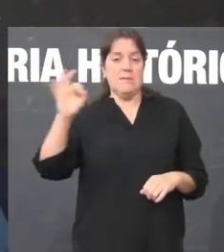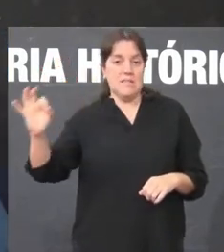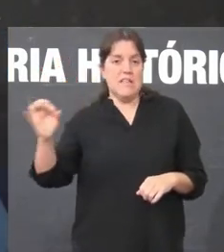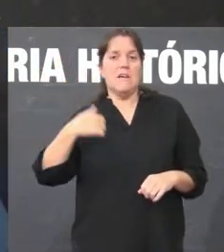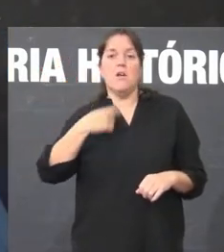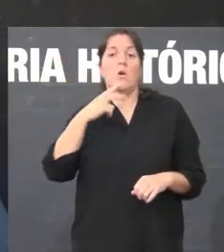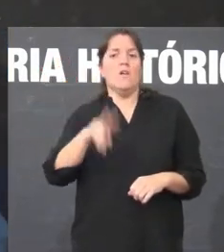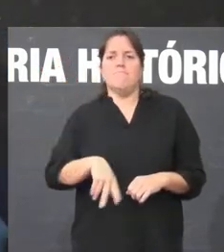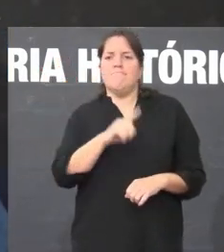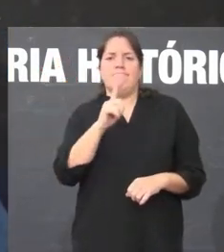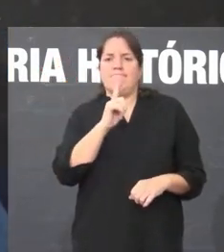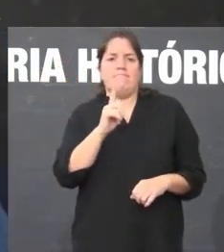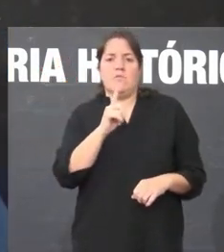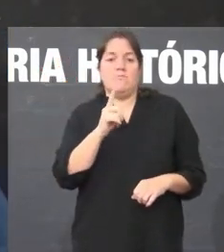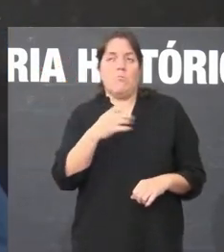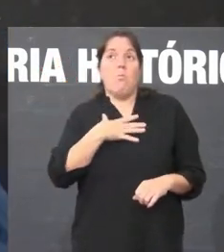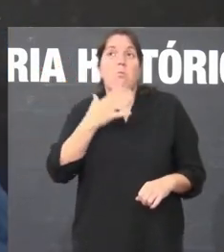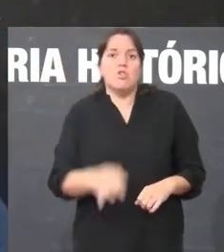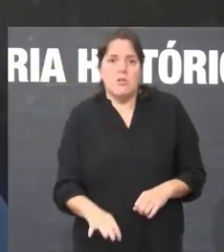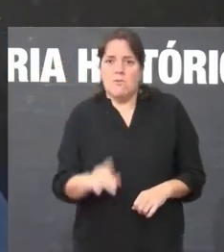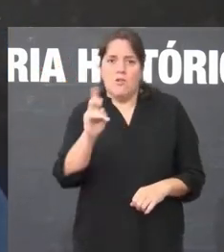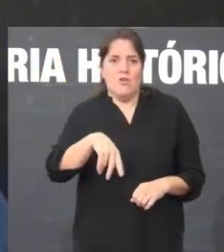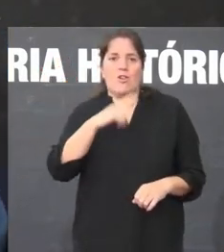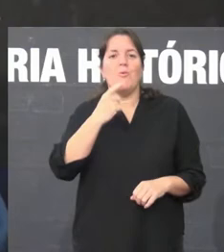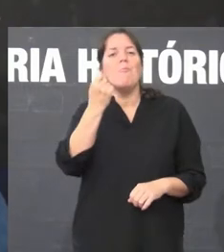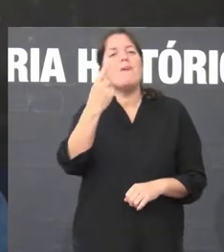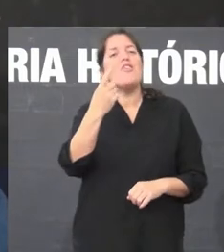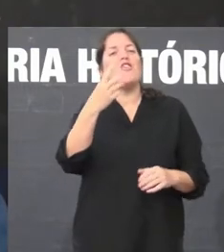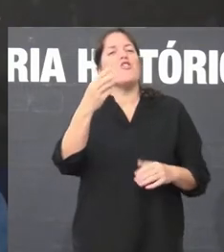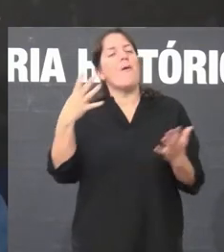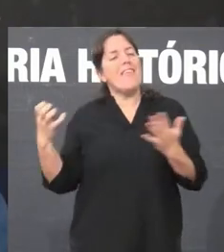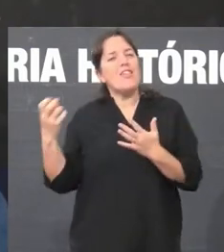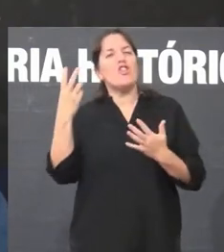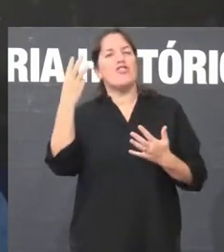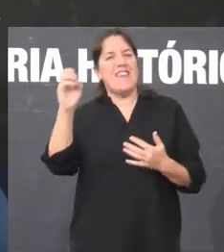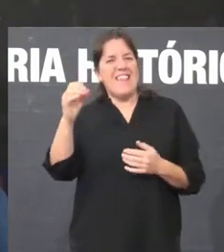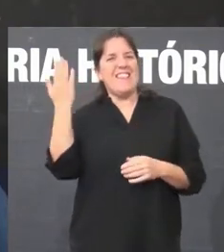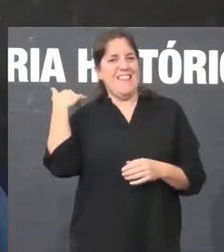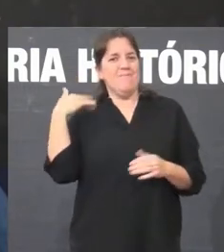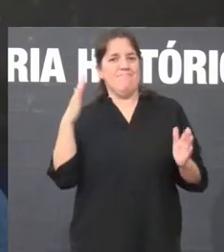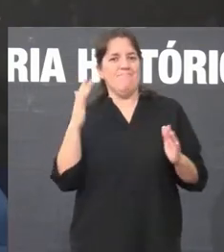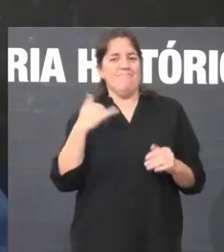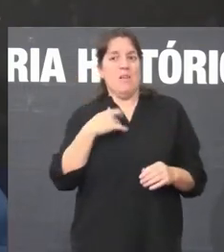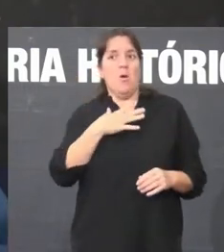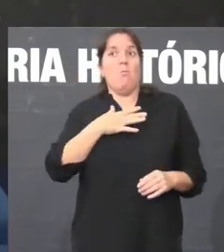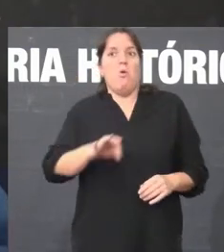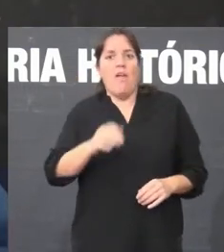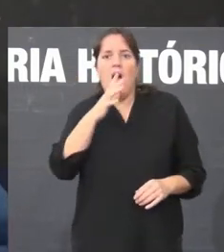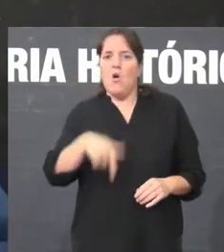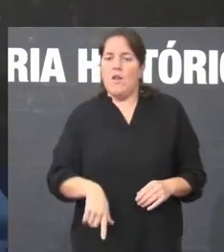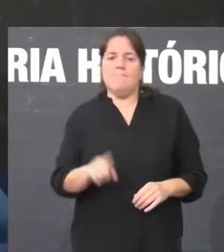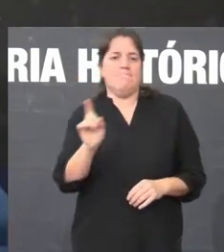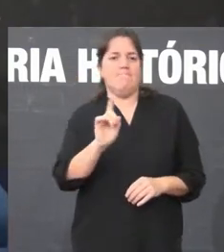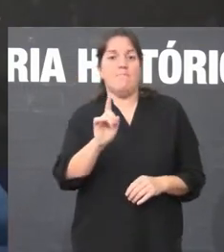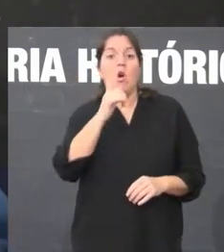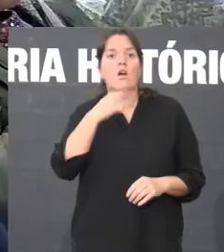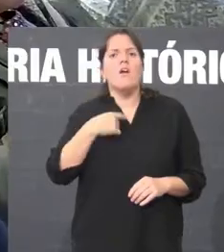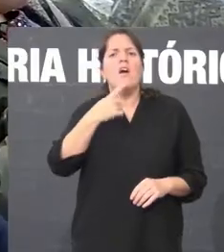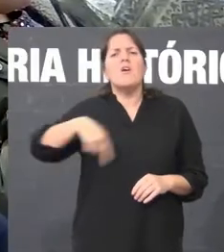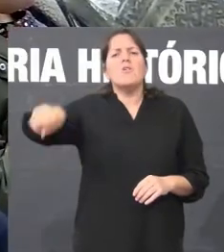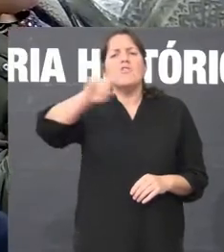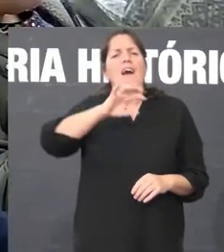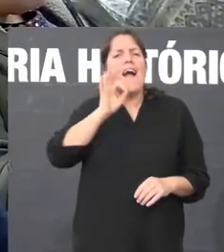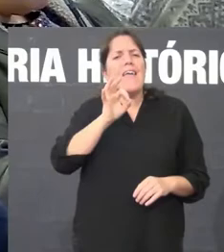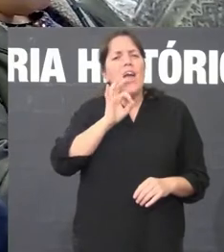del año 1930. Es cierto que los gallegos, aunque ustedes todos pensaran igual, cosa